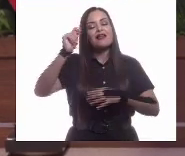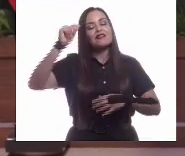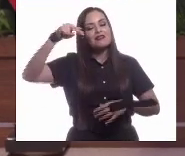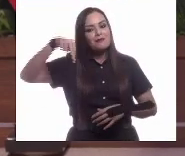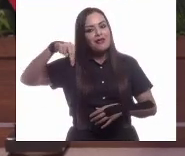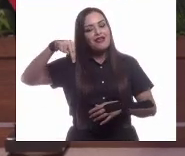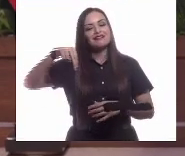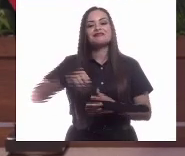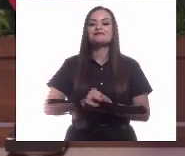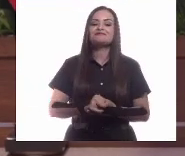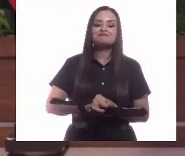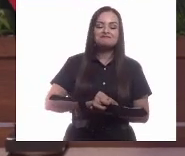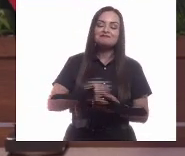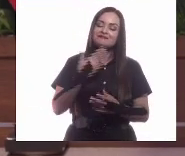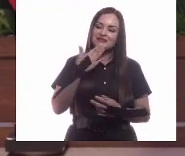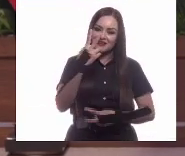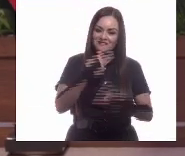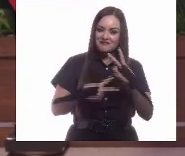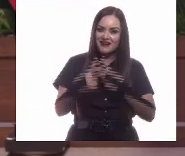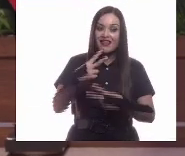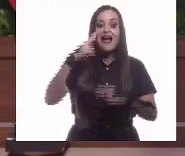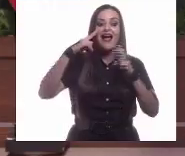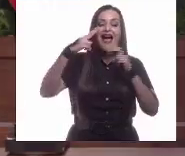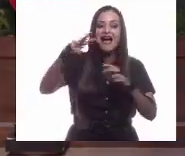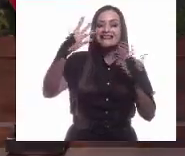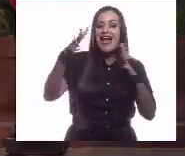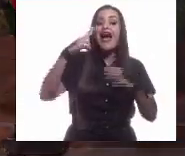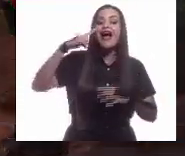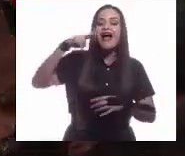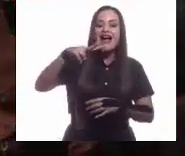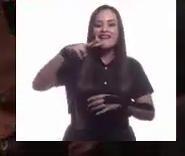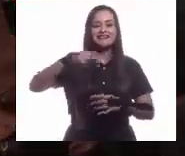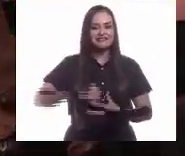Córdoba. Ya te vi.